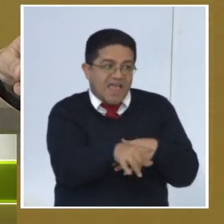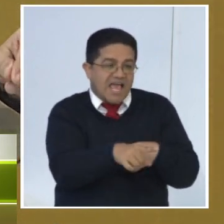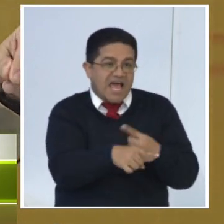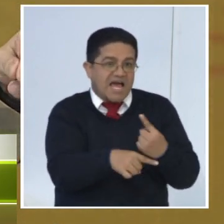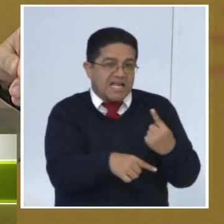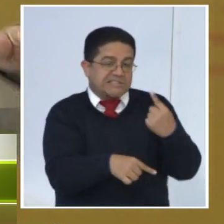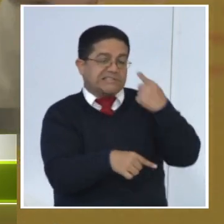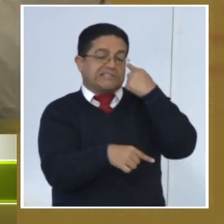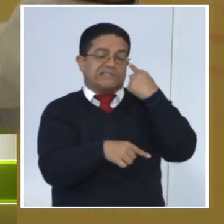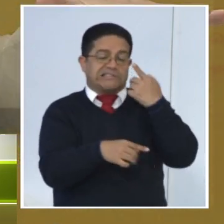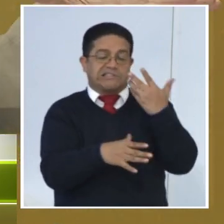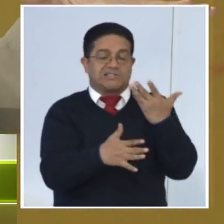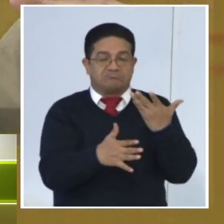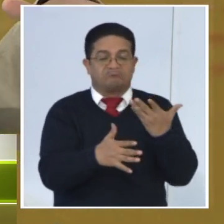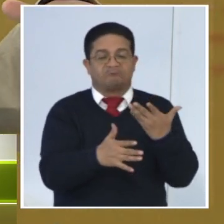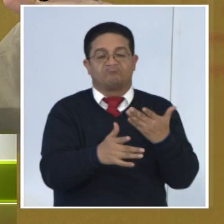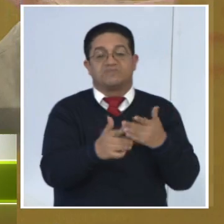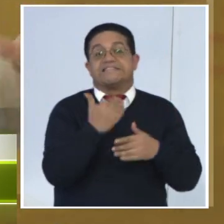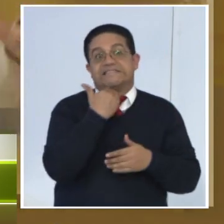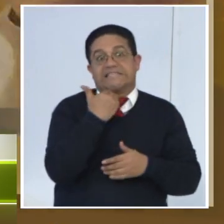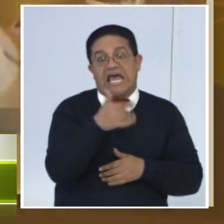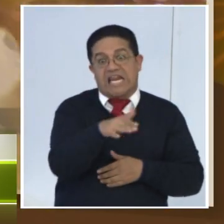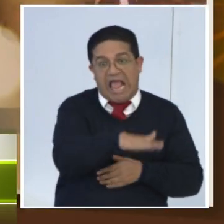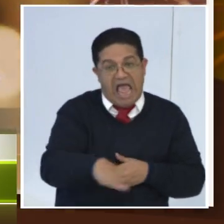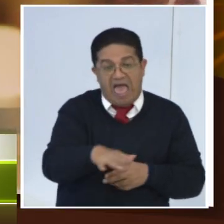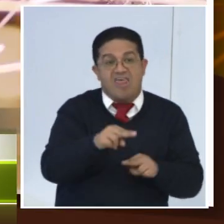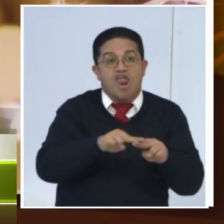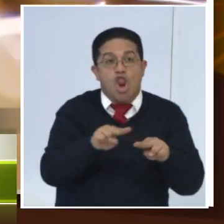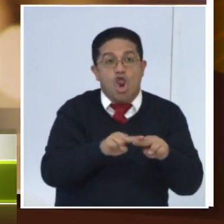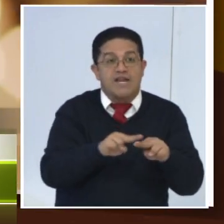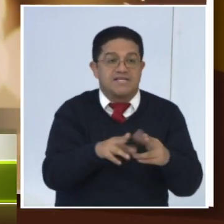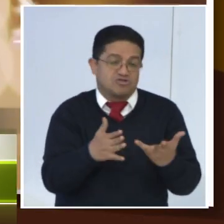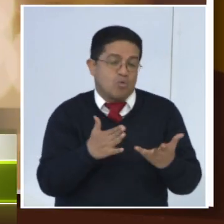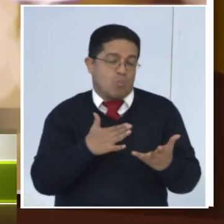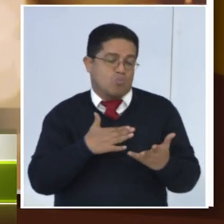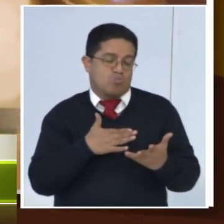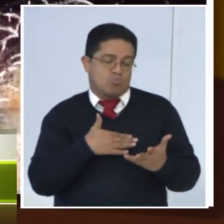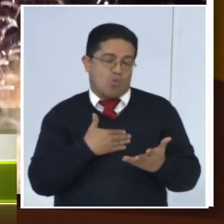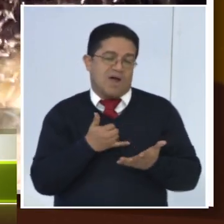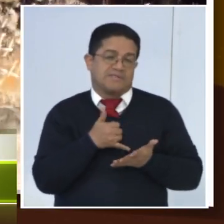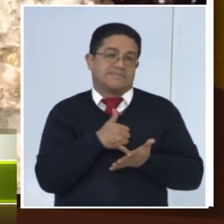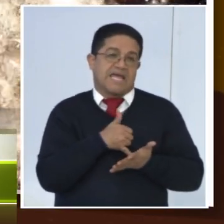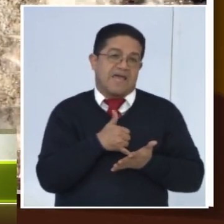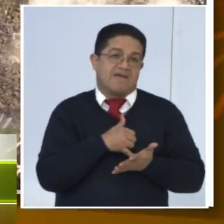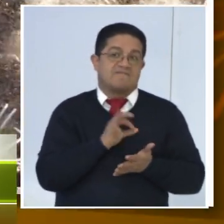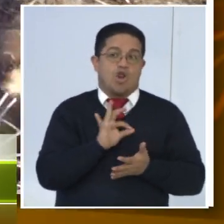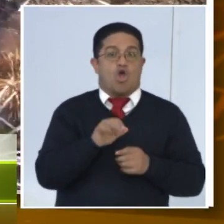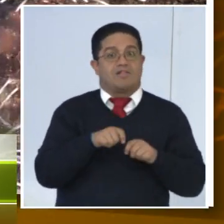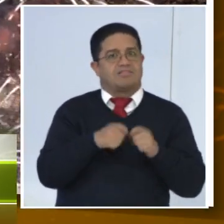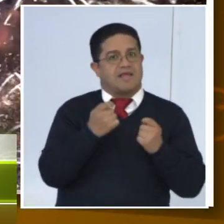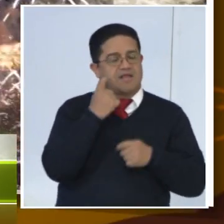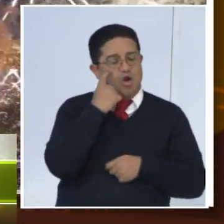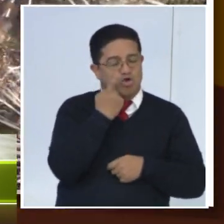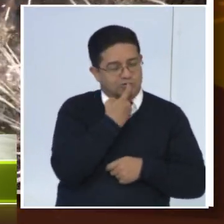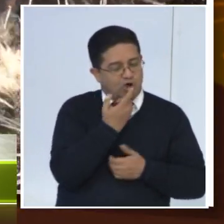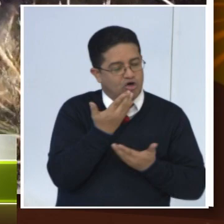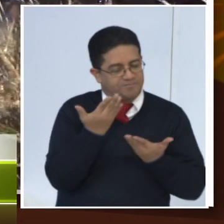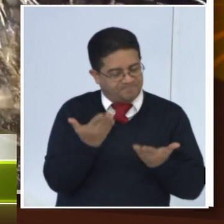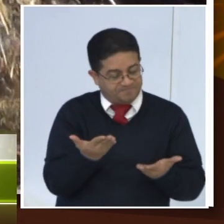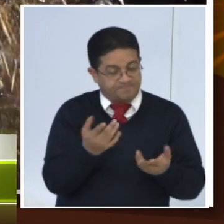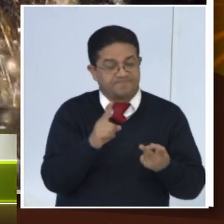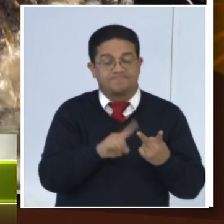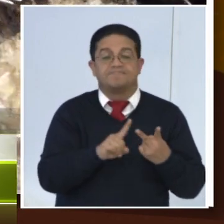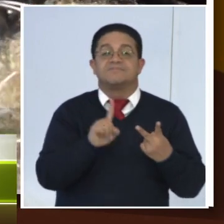ser puntiagudas a la altura de los más pequeñitos, que pueden ser un poquito inestables y pueden lesionarse en los ojos.